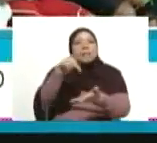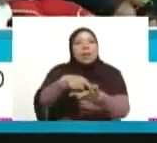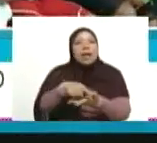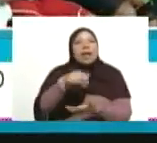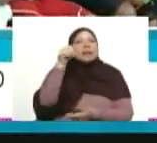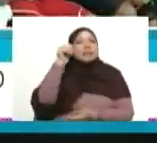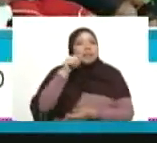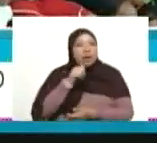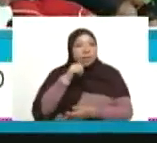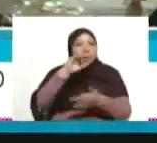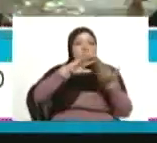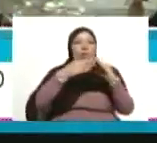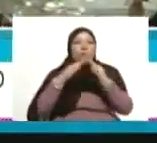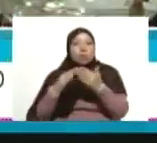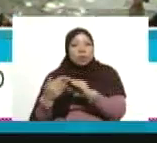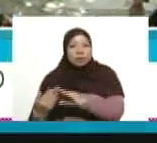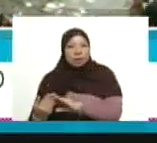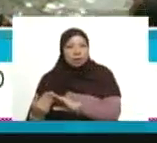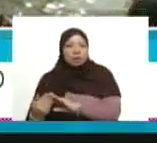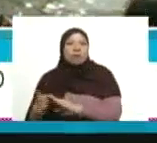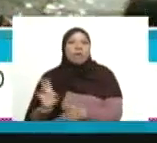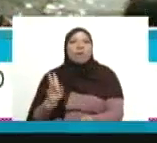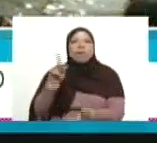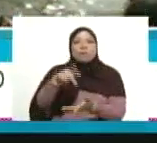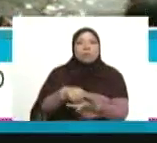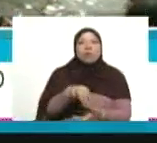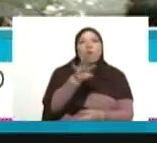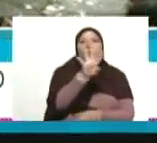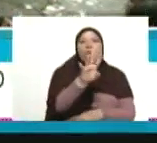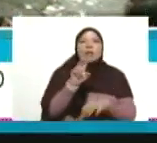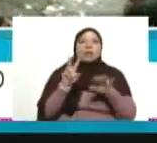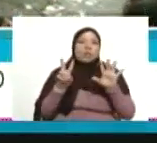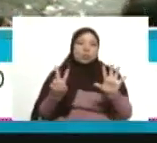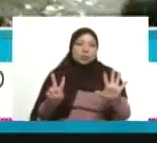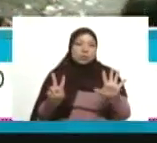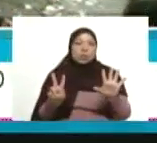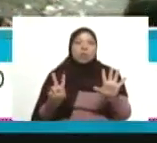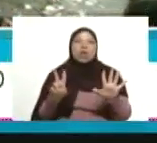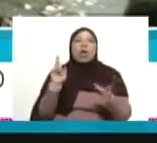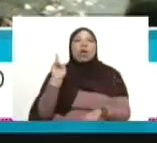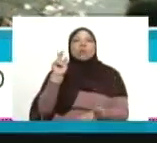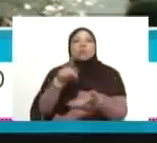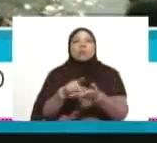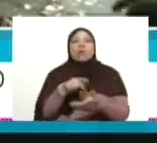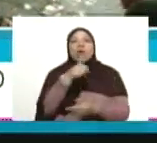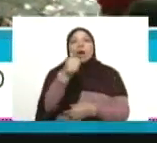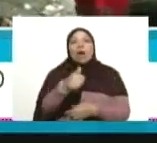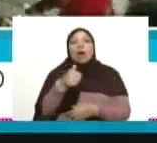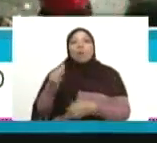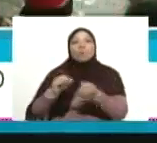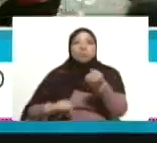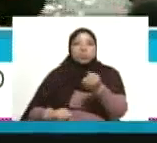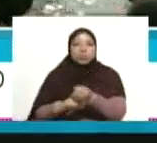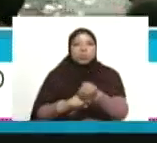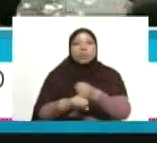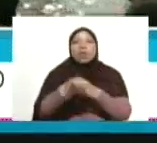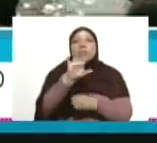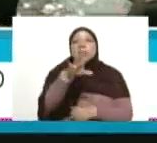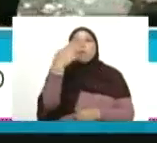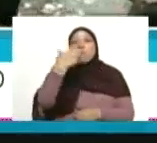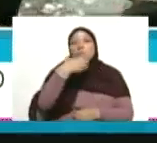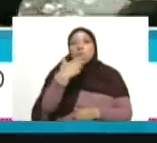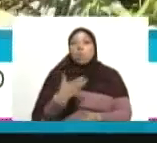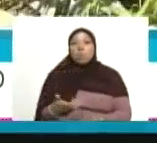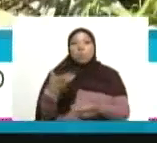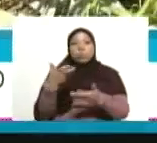nuestras comunidades, donde fueron participantes 47 agricultores, donde cada uno puso un aporte de 5 kilos de verdura y donde